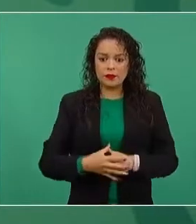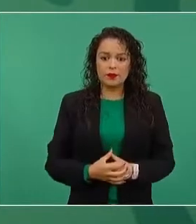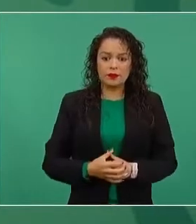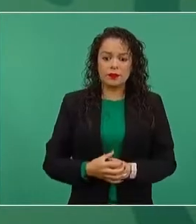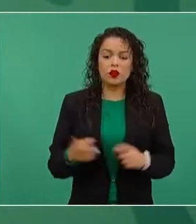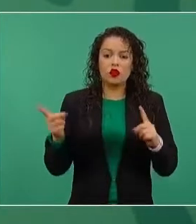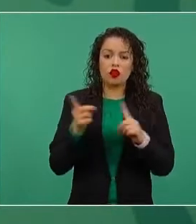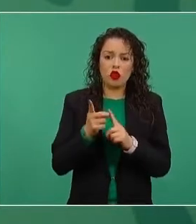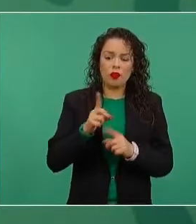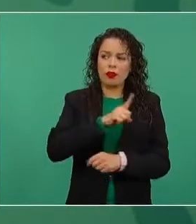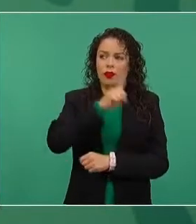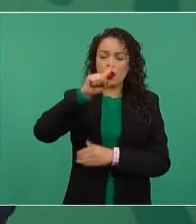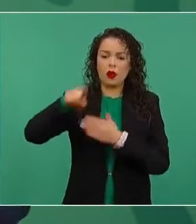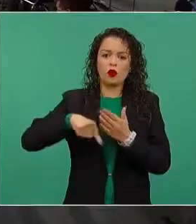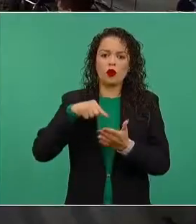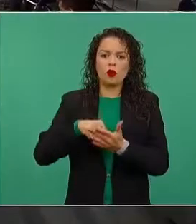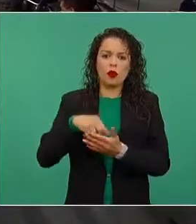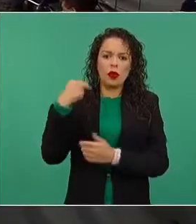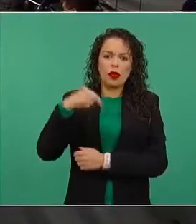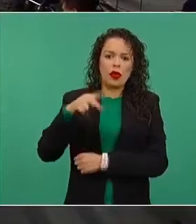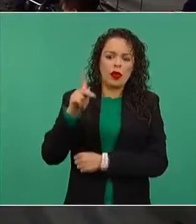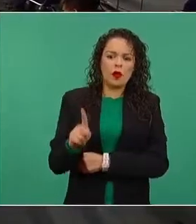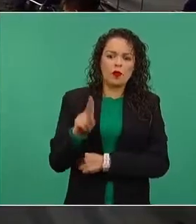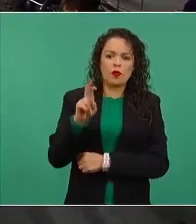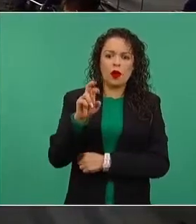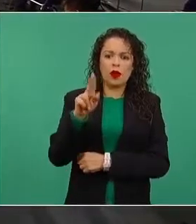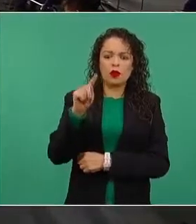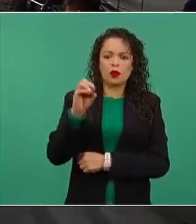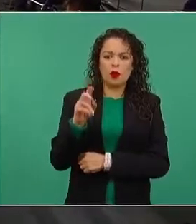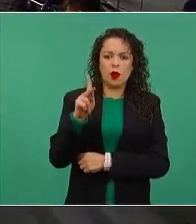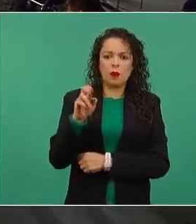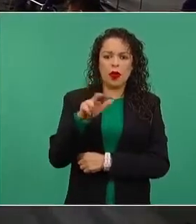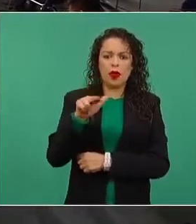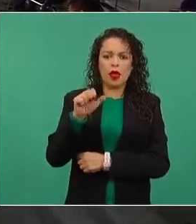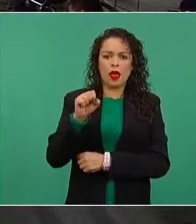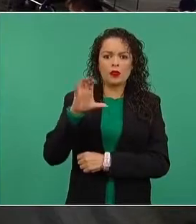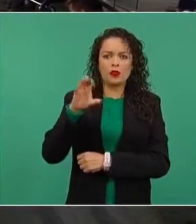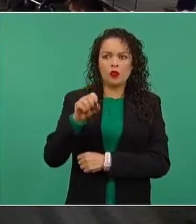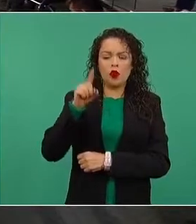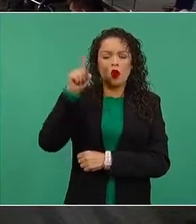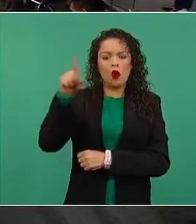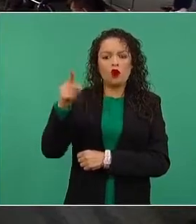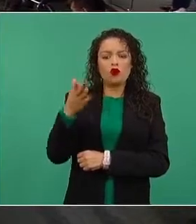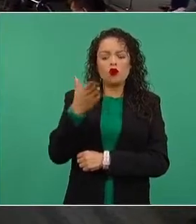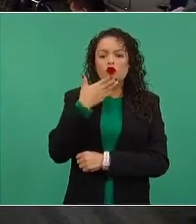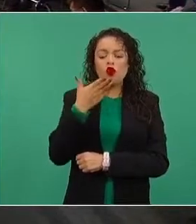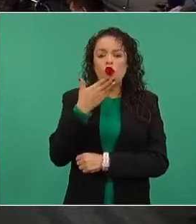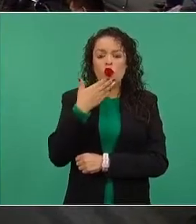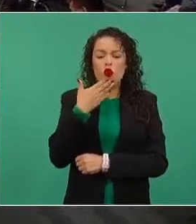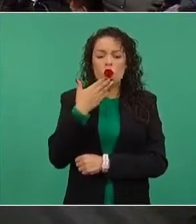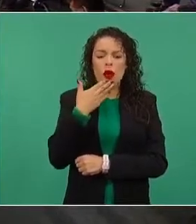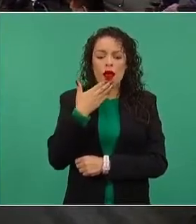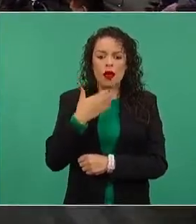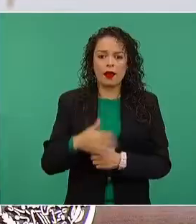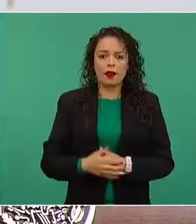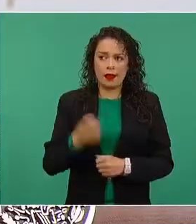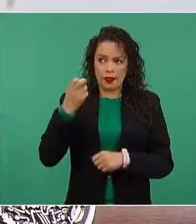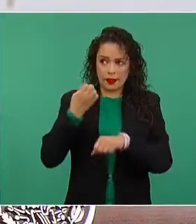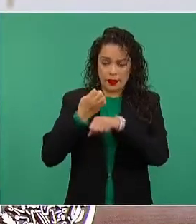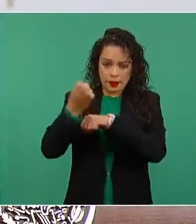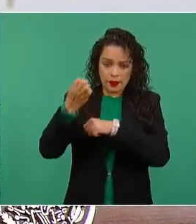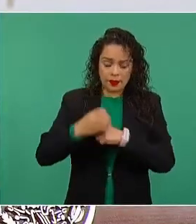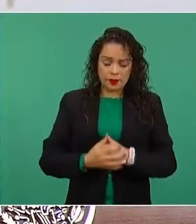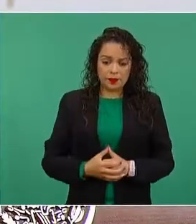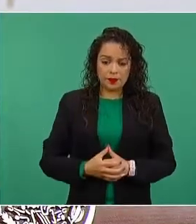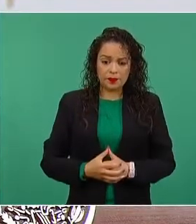Puerto Peñasco, Sonora, la